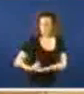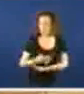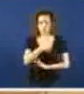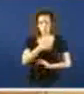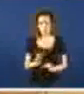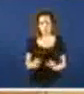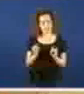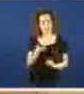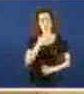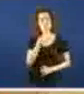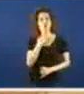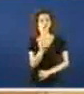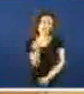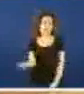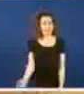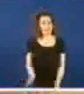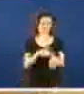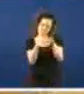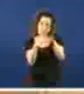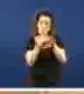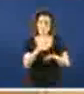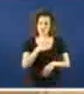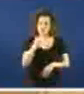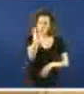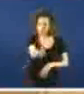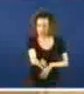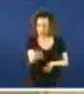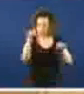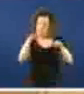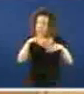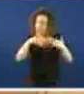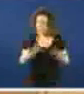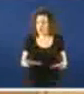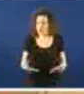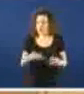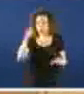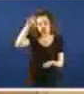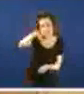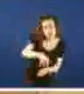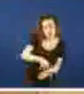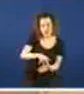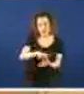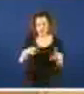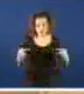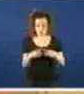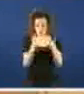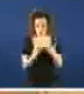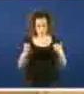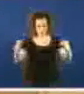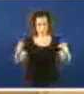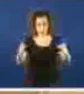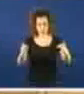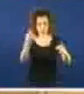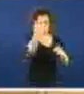nin exercer o humor. Disculpe, pero quero decir que estamos sendo requeridos os grupos parlamentarios dende